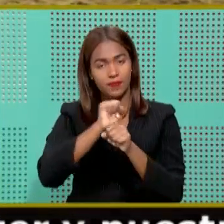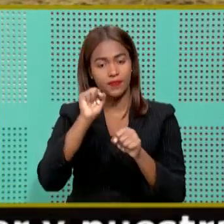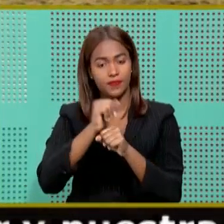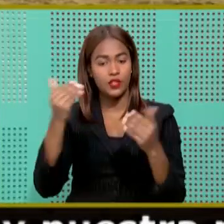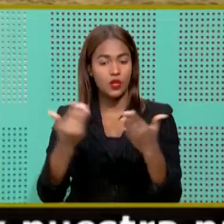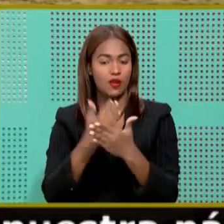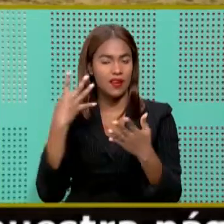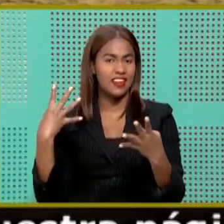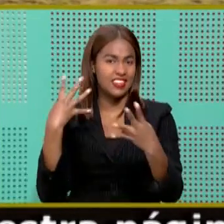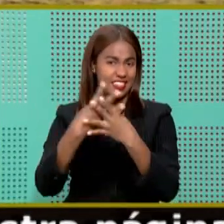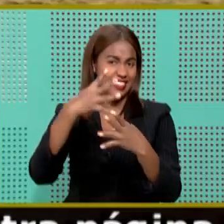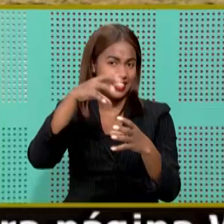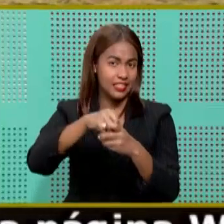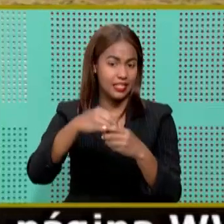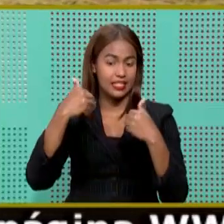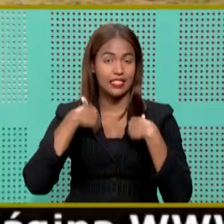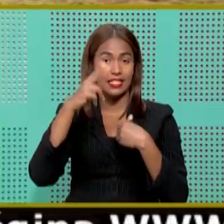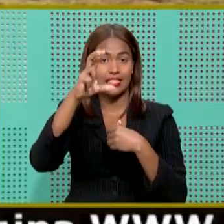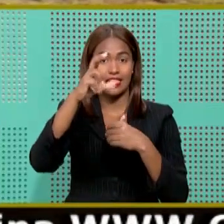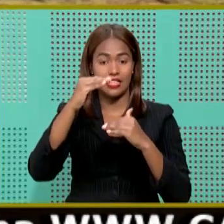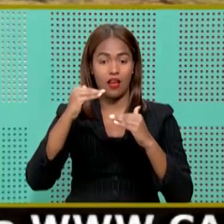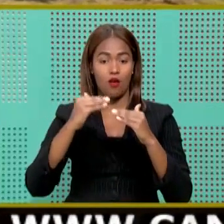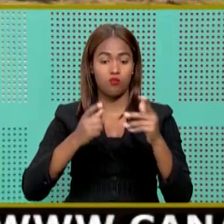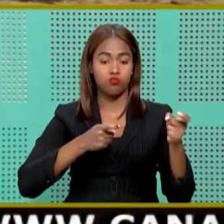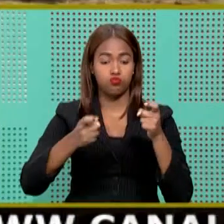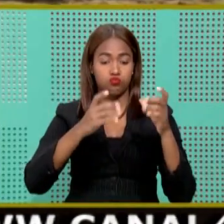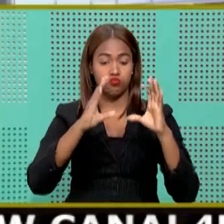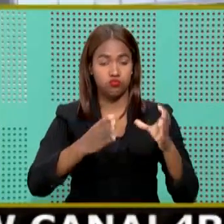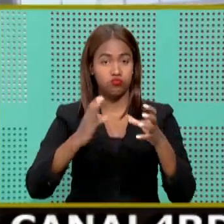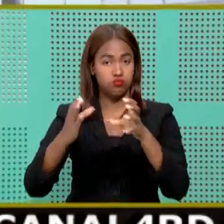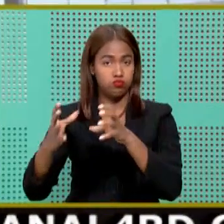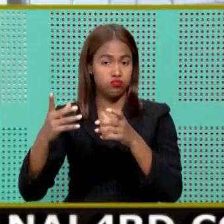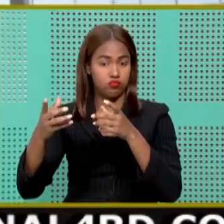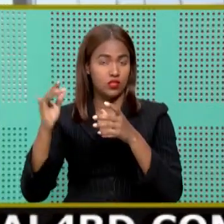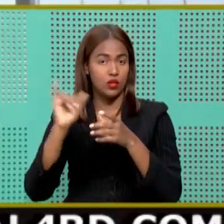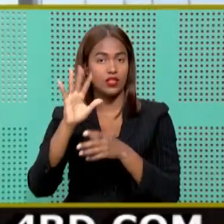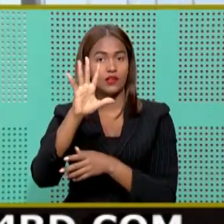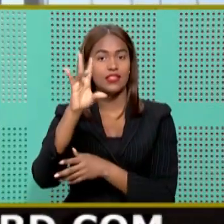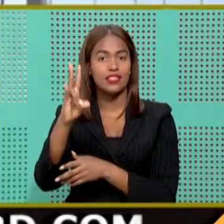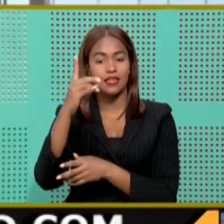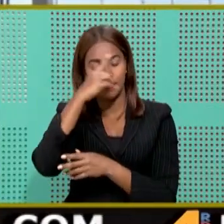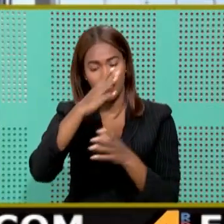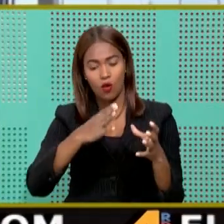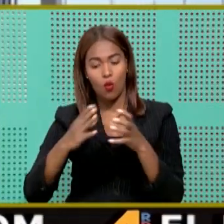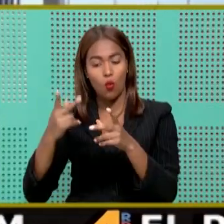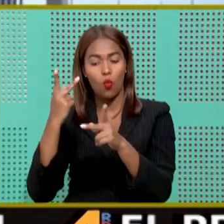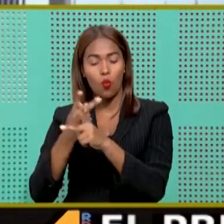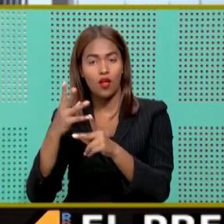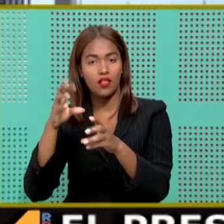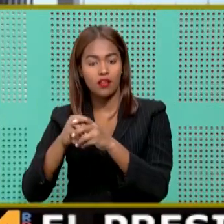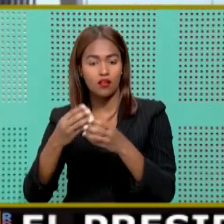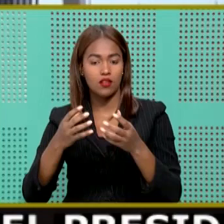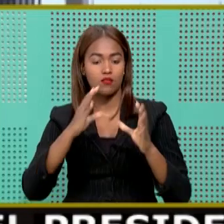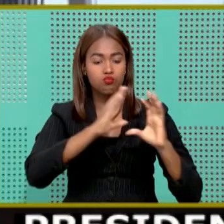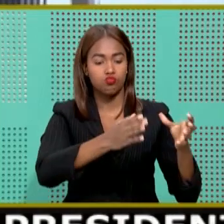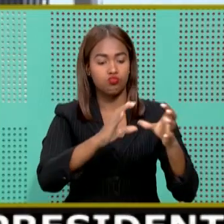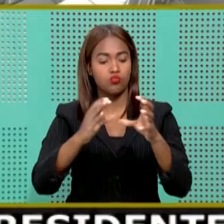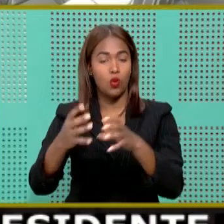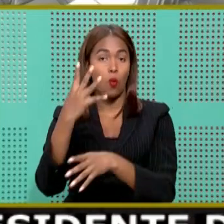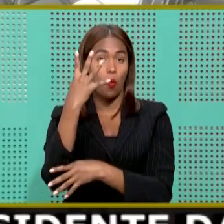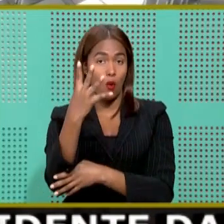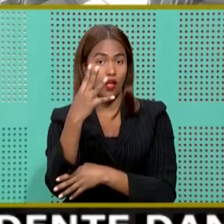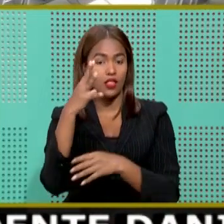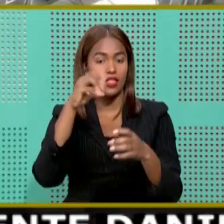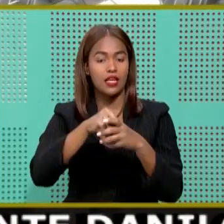nuevo penal, que incluye 30 edificios administrativos y 57 edificios de alojamiento distribuidos en cuatro lotes